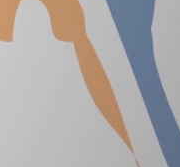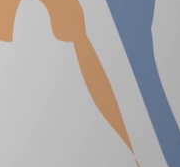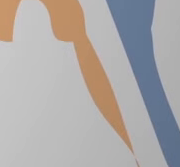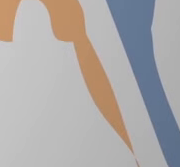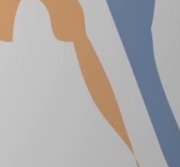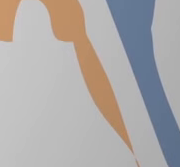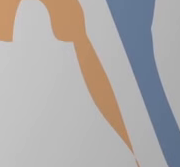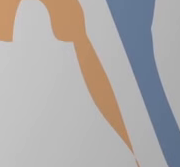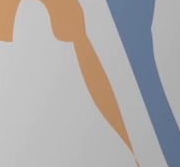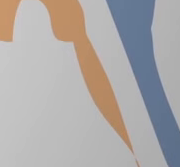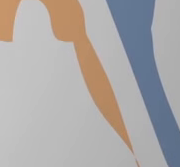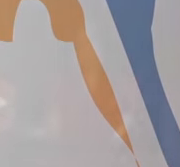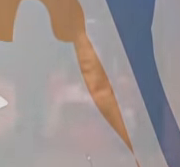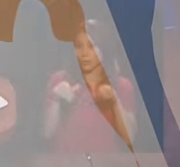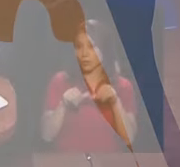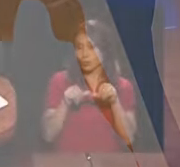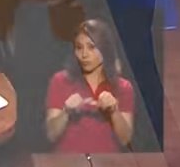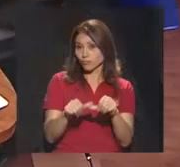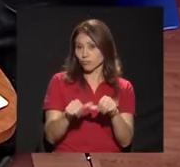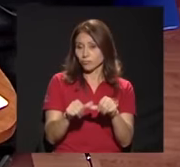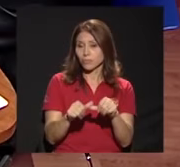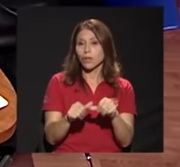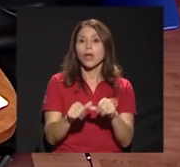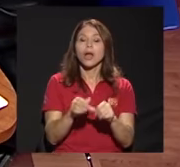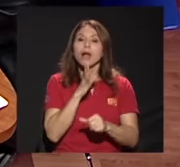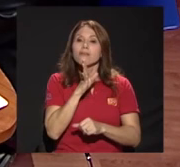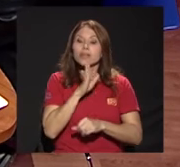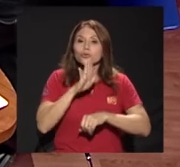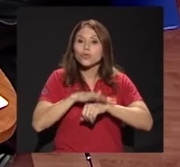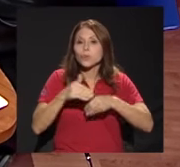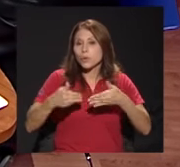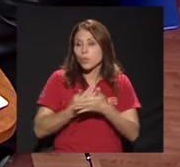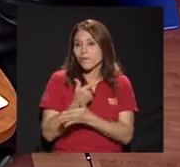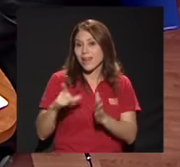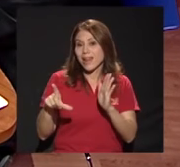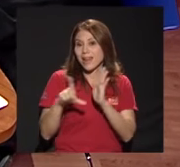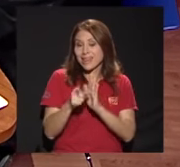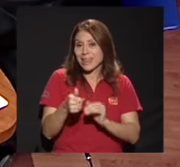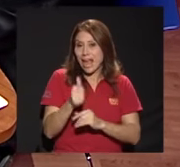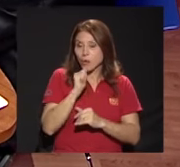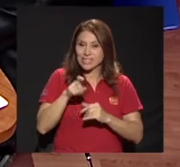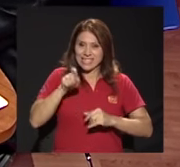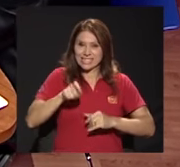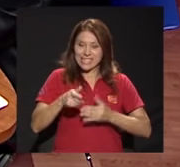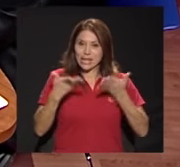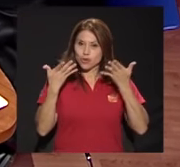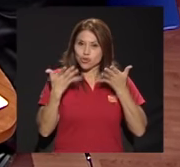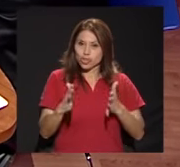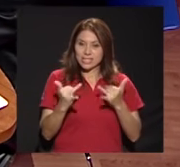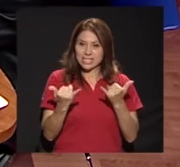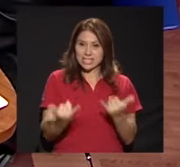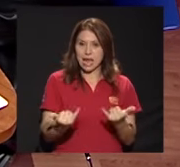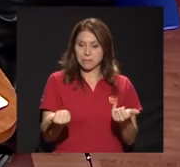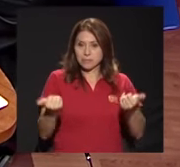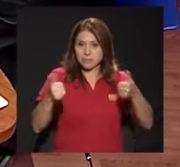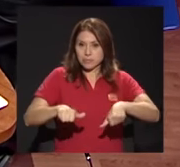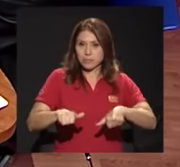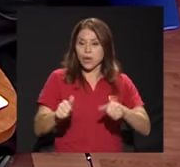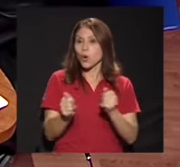Estamos de nuevo hablando sobre la nueva ley de aguas que es necesaria ya, con nuestras invitadas Vanessa y